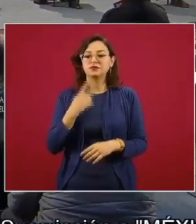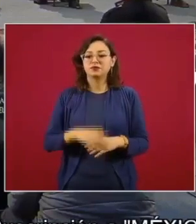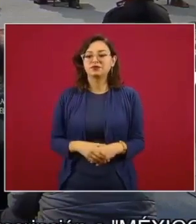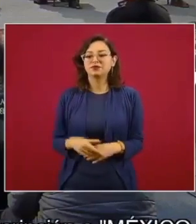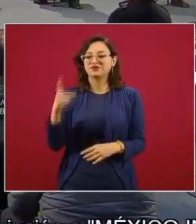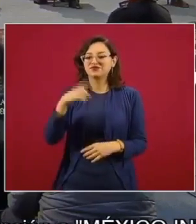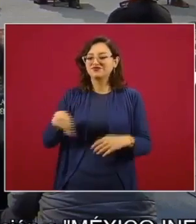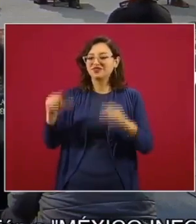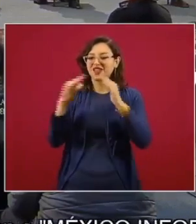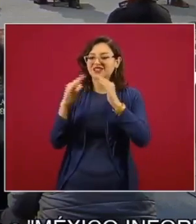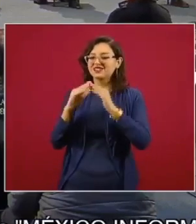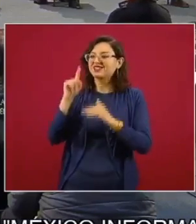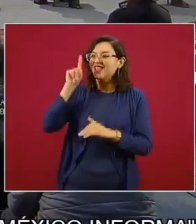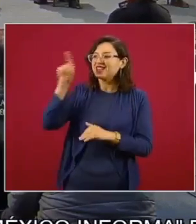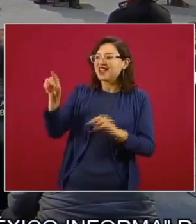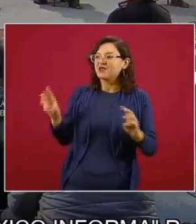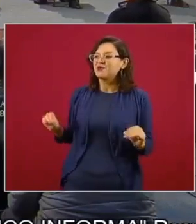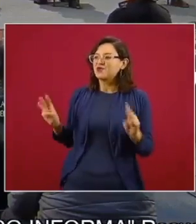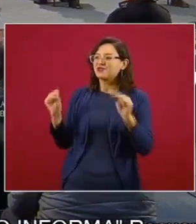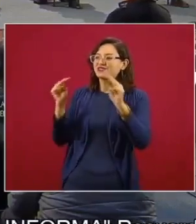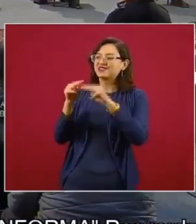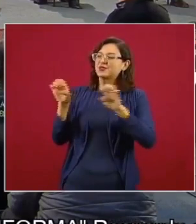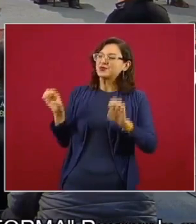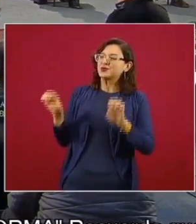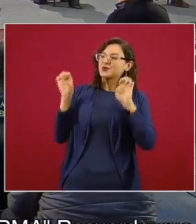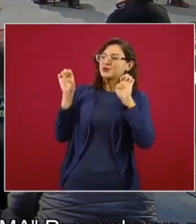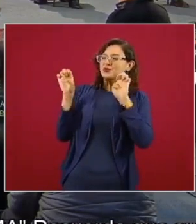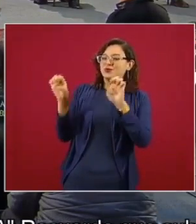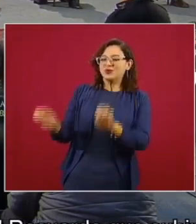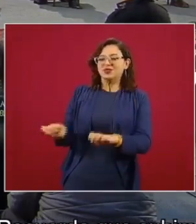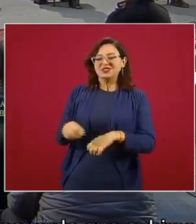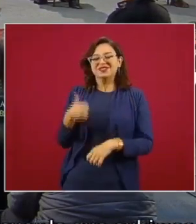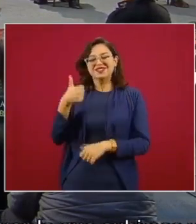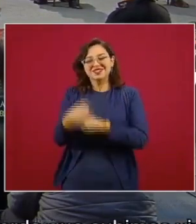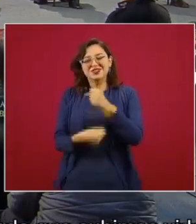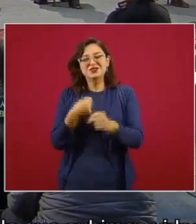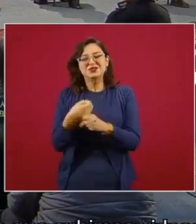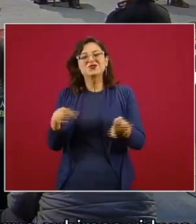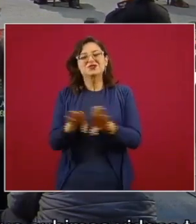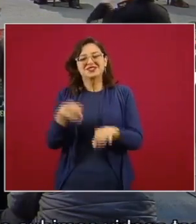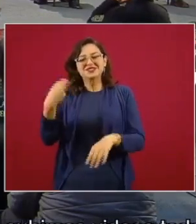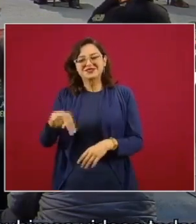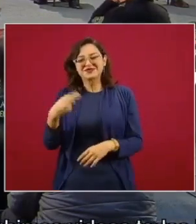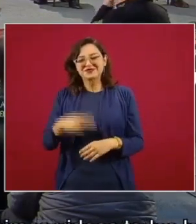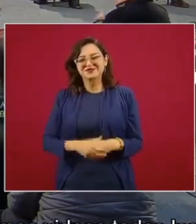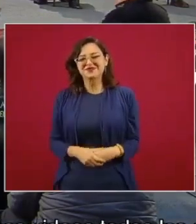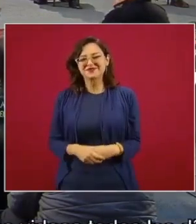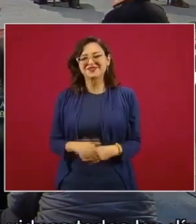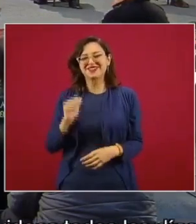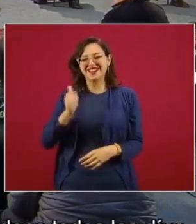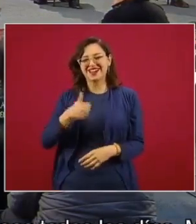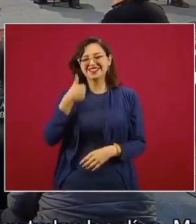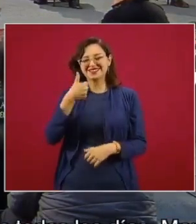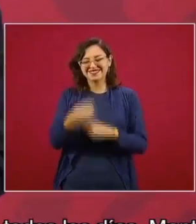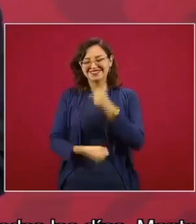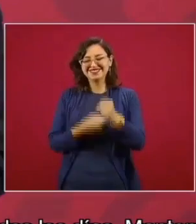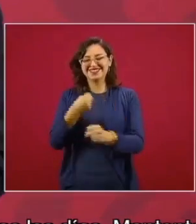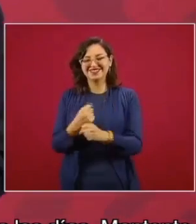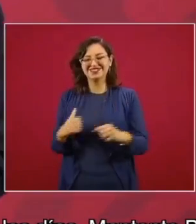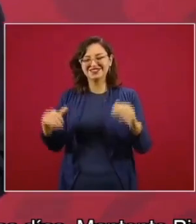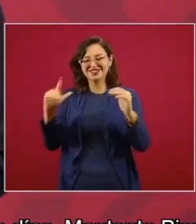casitas en las lomas, cada 6 años, ¿cómo se llama? Cada 6 años, la casita,